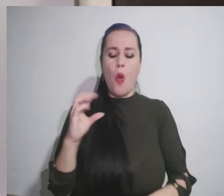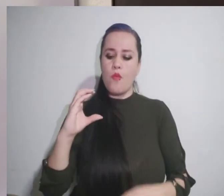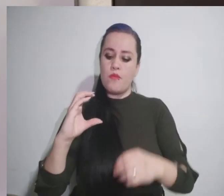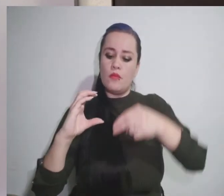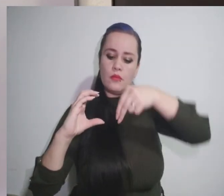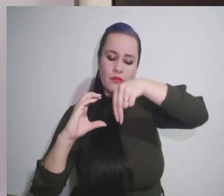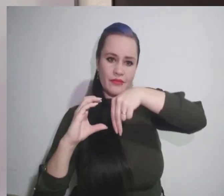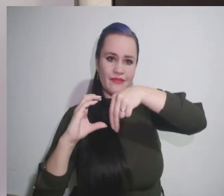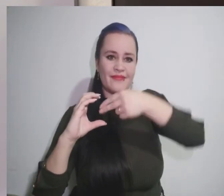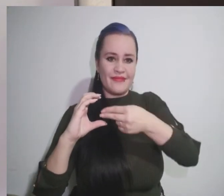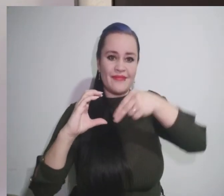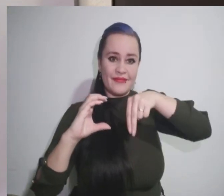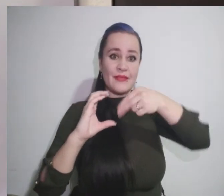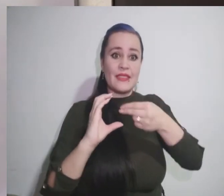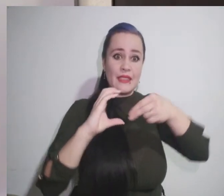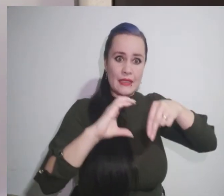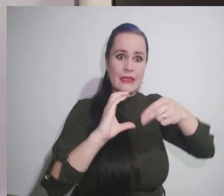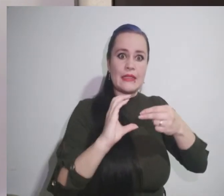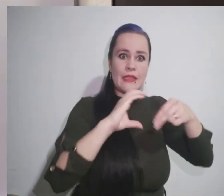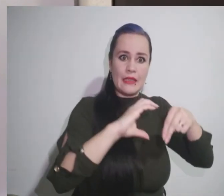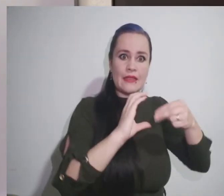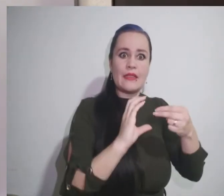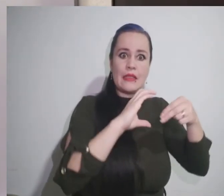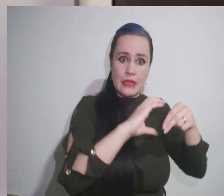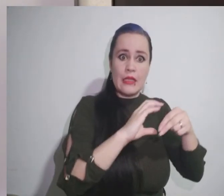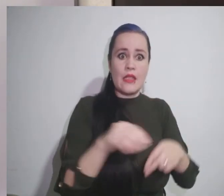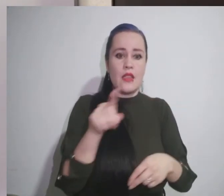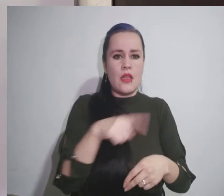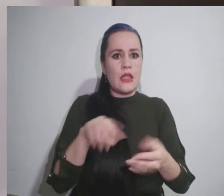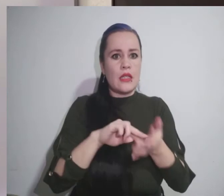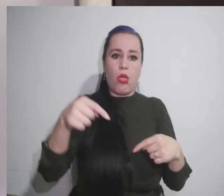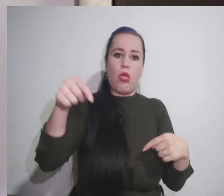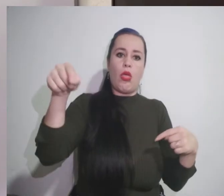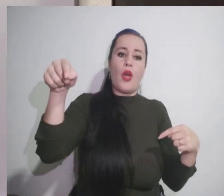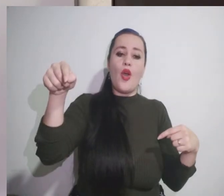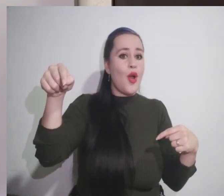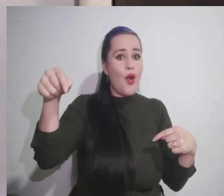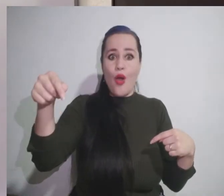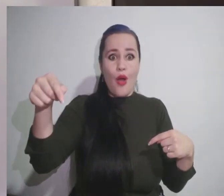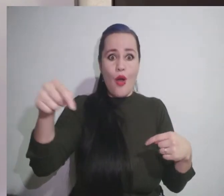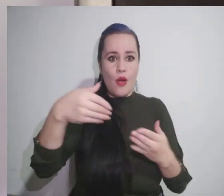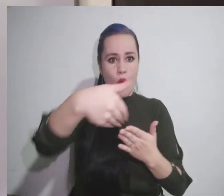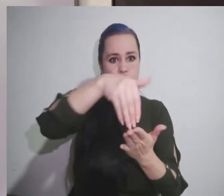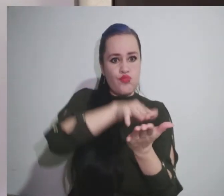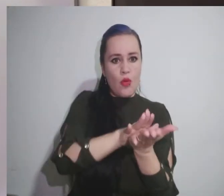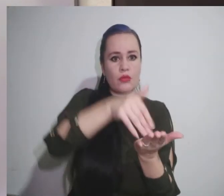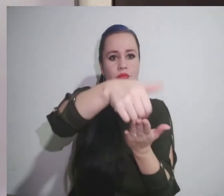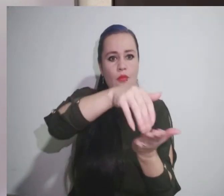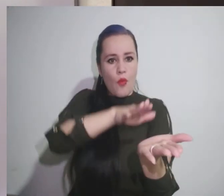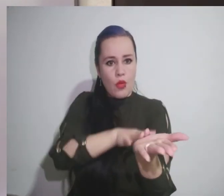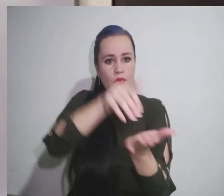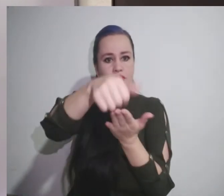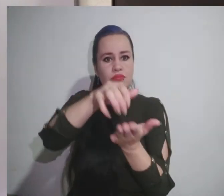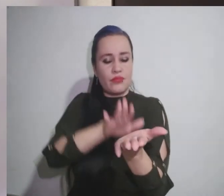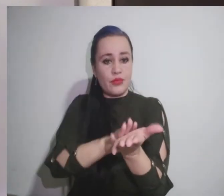aminoácidos tenga una proteína, la estructura se va doblando. La palabra correcta es decir plegar, se va plegando, ¿sí? O